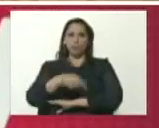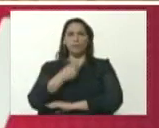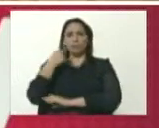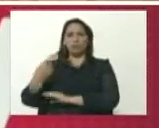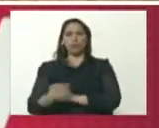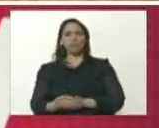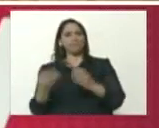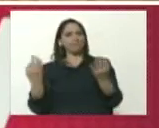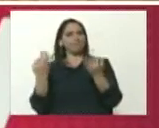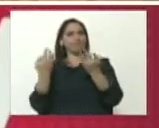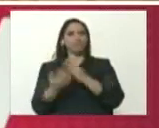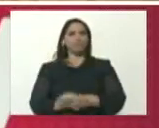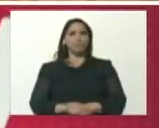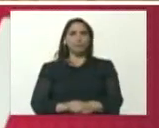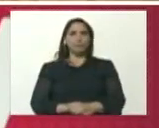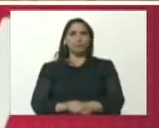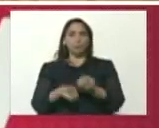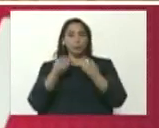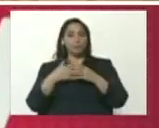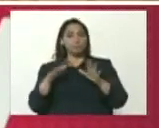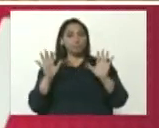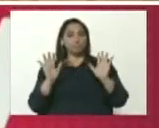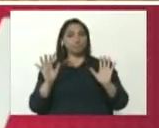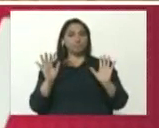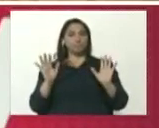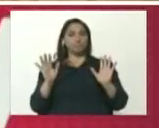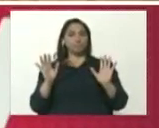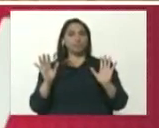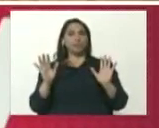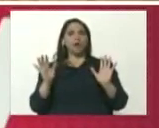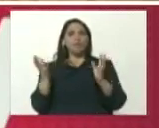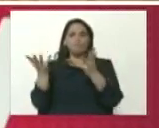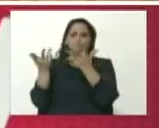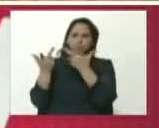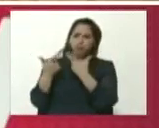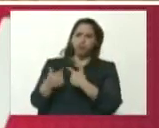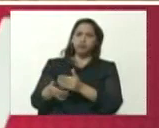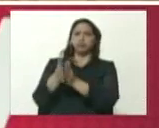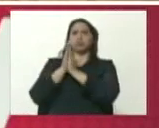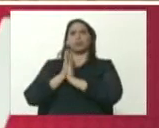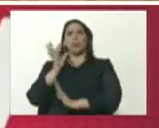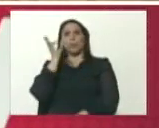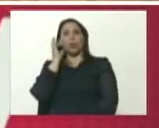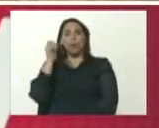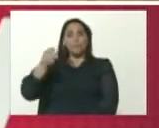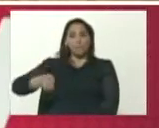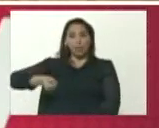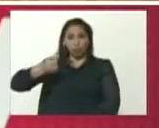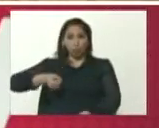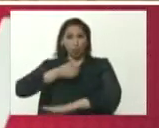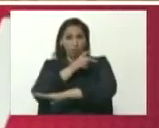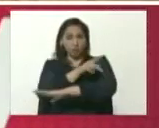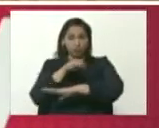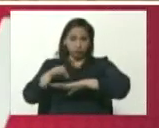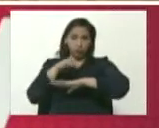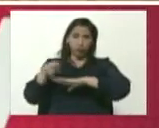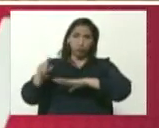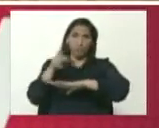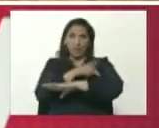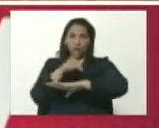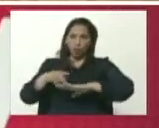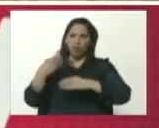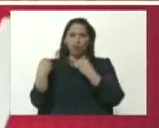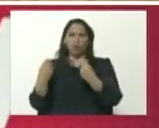por siempre. Bueno, Olga, cuéntanos, en La Pastora, cuéntanos tú cómo